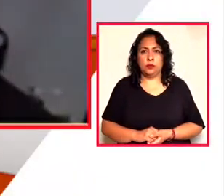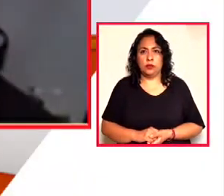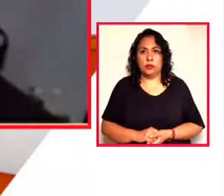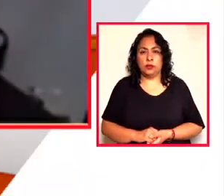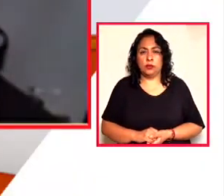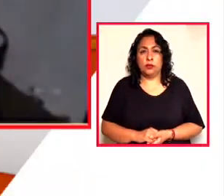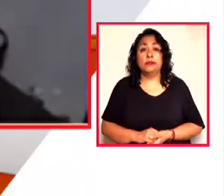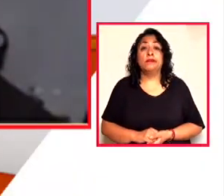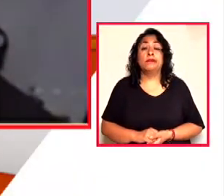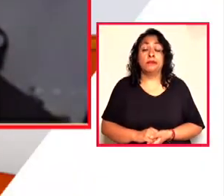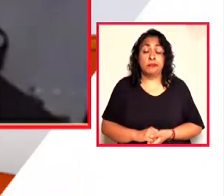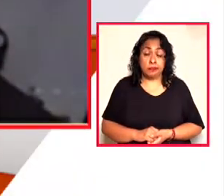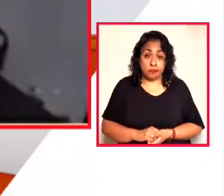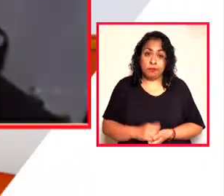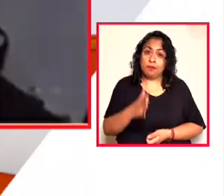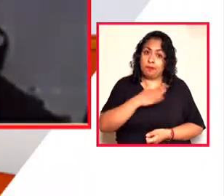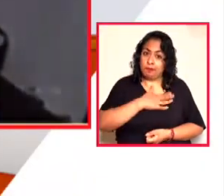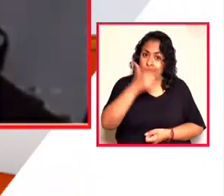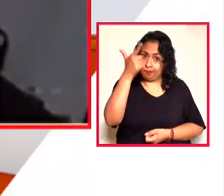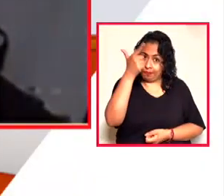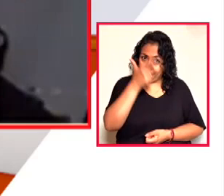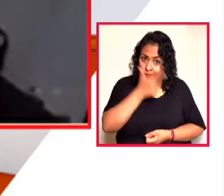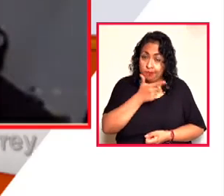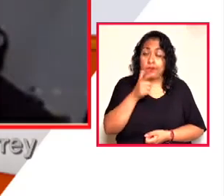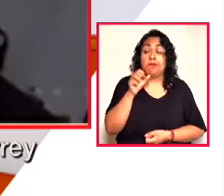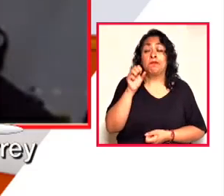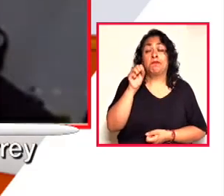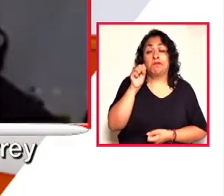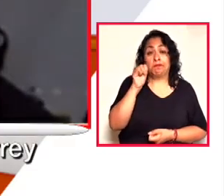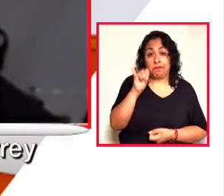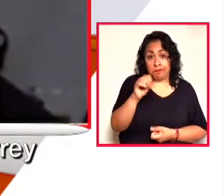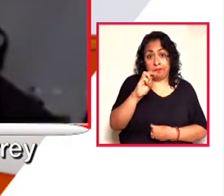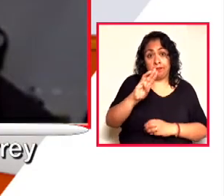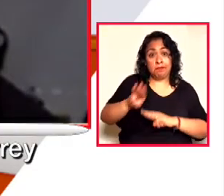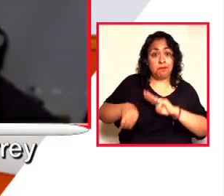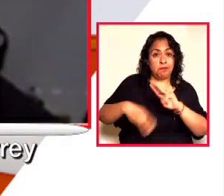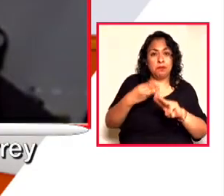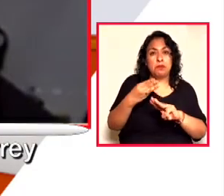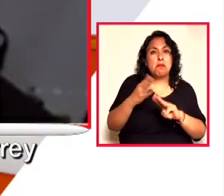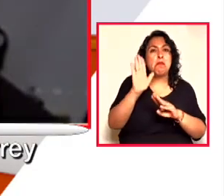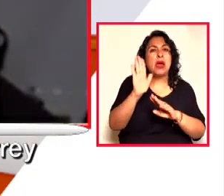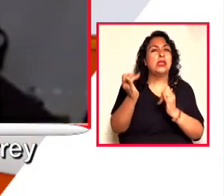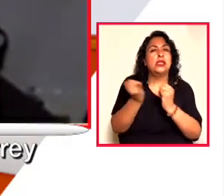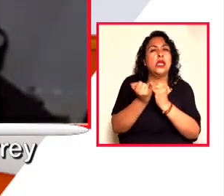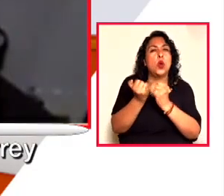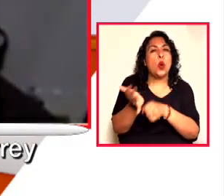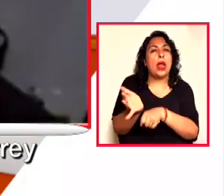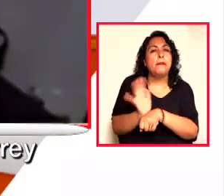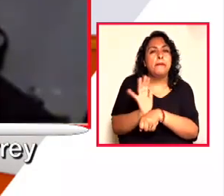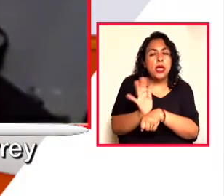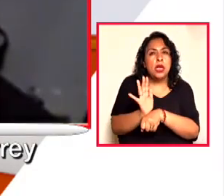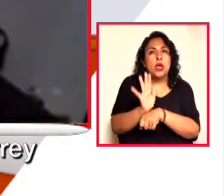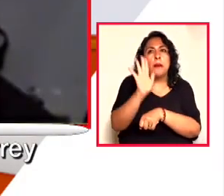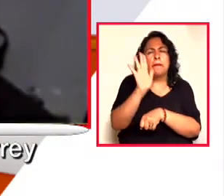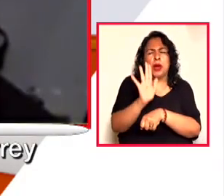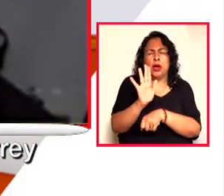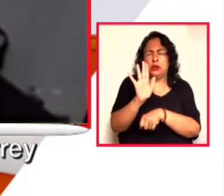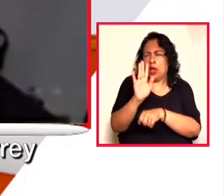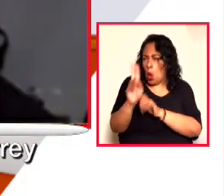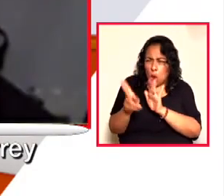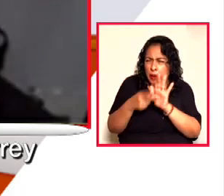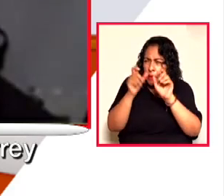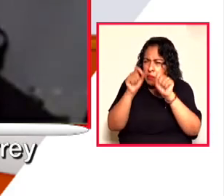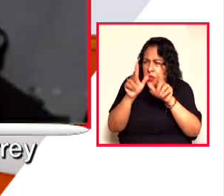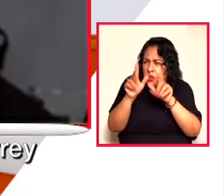Bueno, pues buenas noches. Y sí, así es el mundo, con una película donde pareciera que hay un déjà vu, pero con